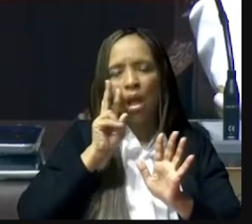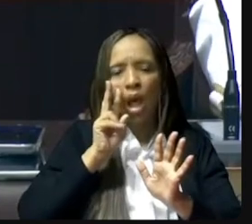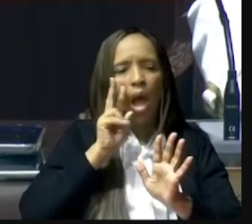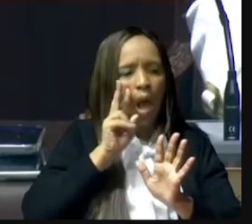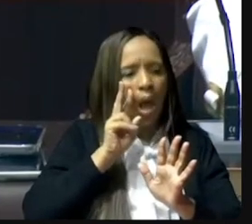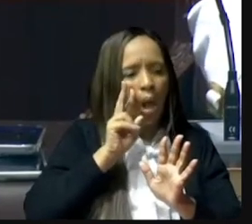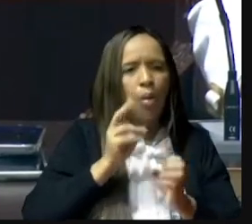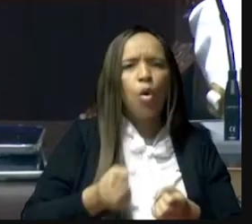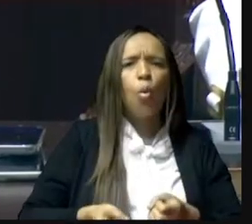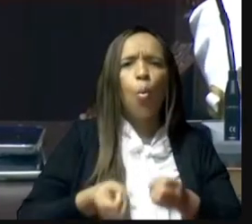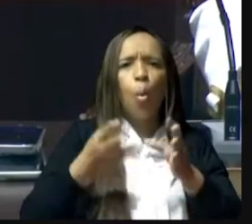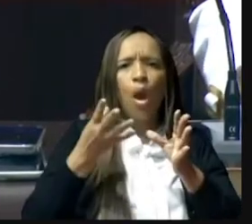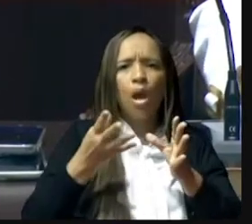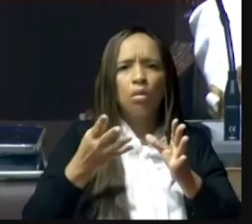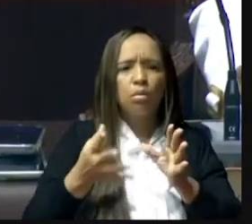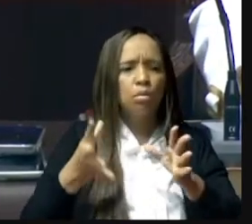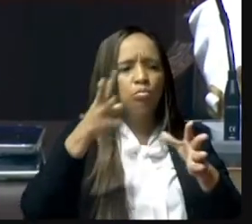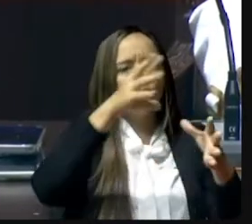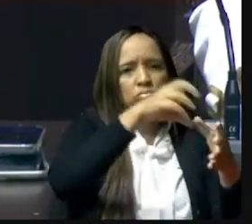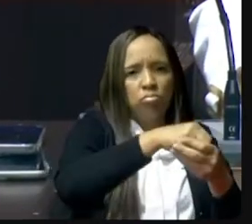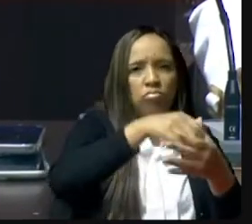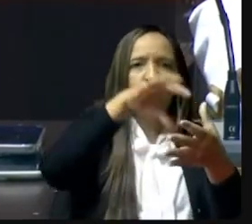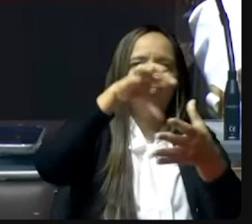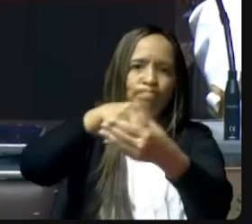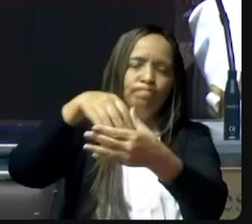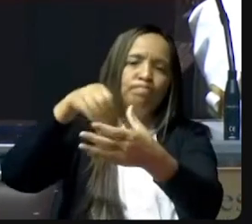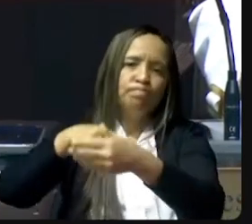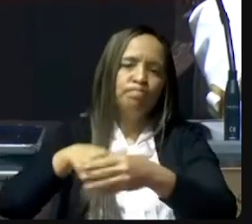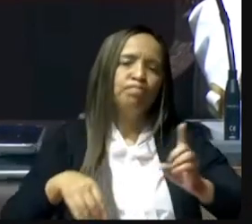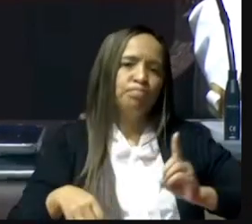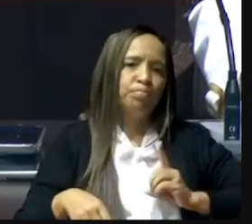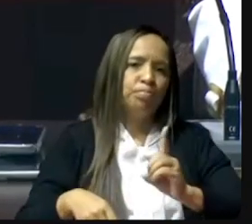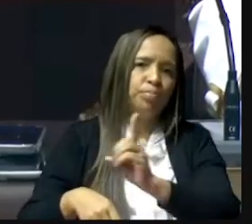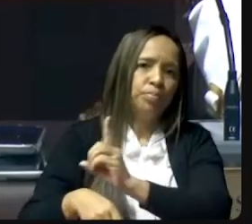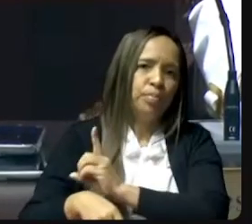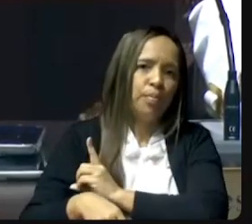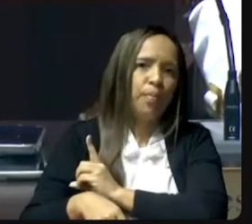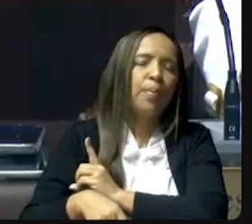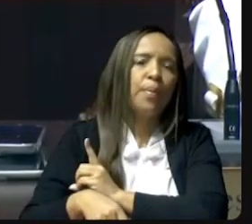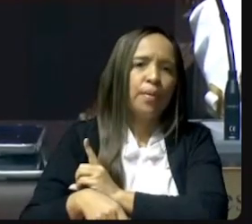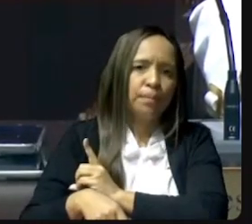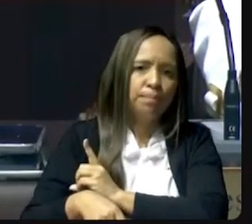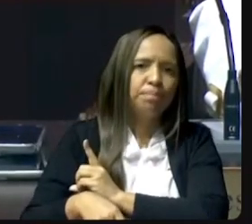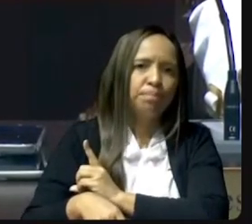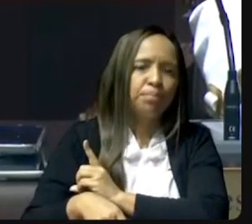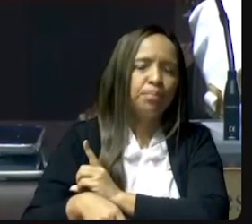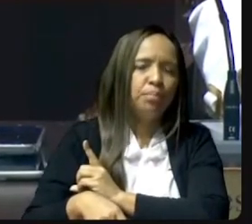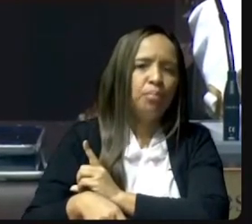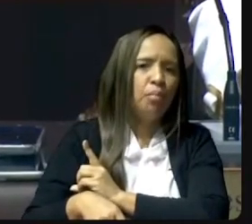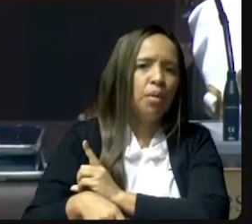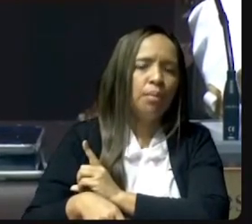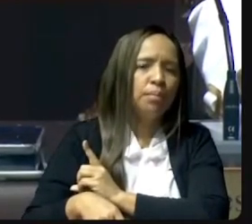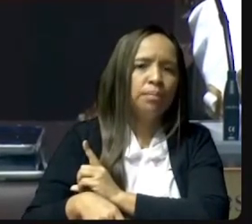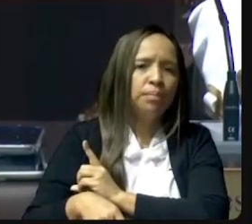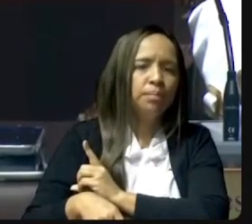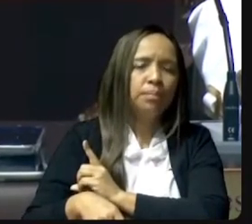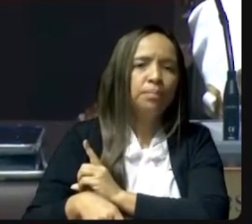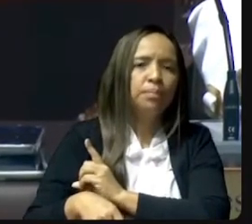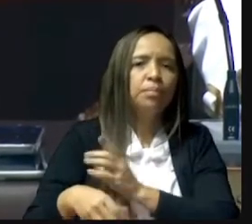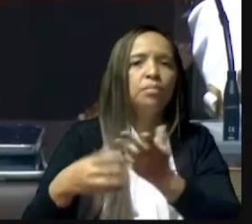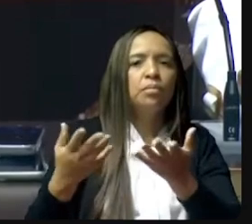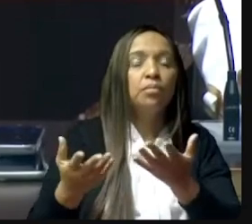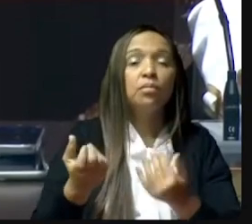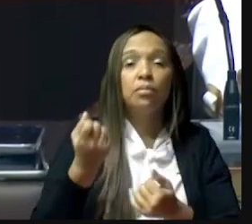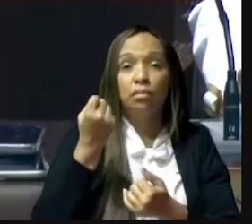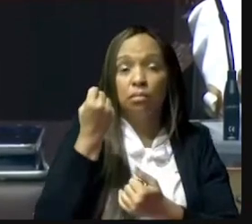representación en las comisiones y cuando digo más o menos sé muy bien Por qué lo digo porque